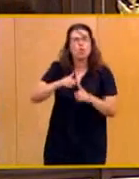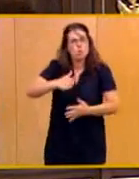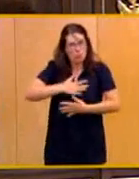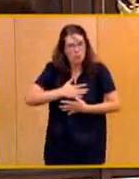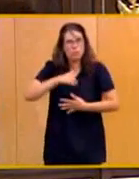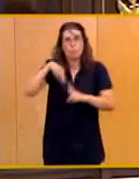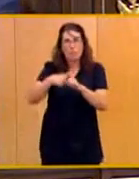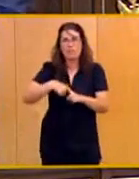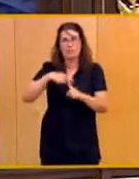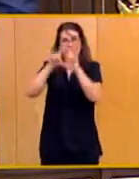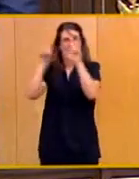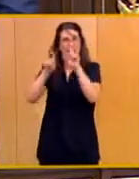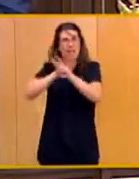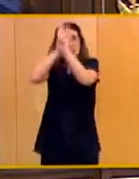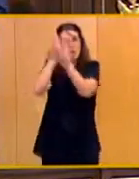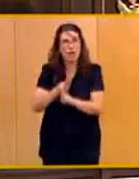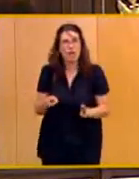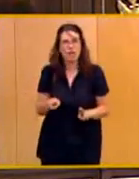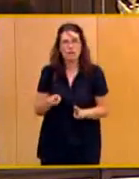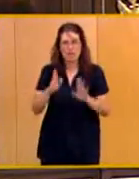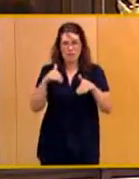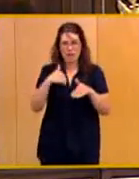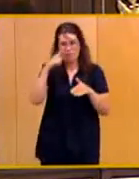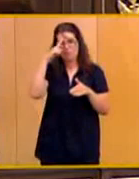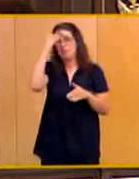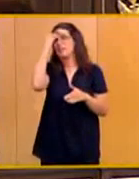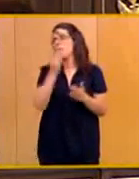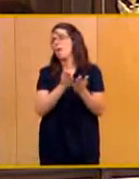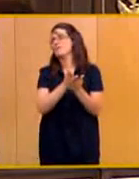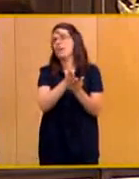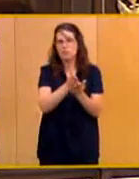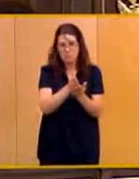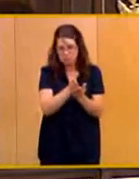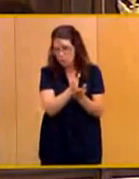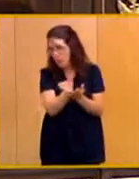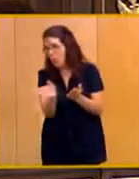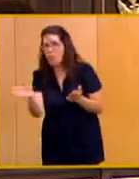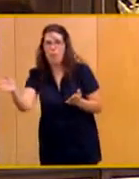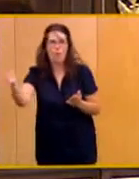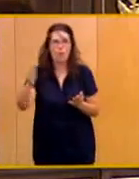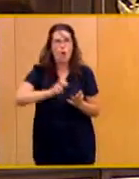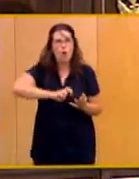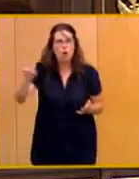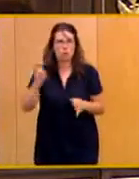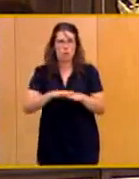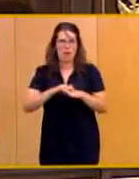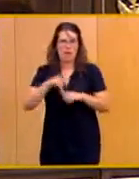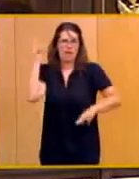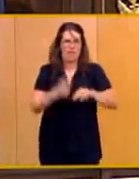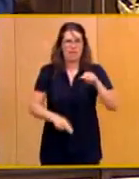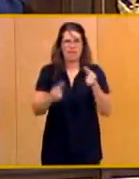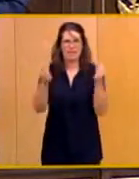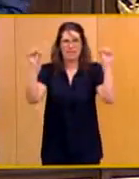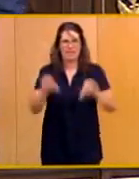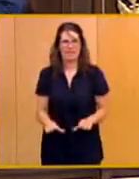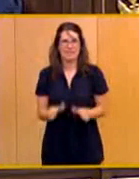han tenido que cambiar el rumbo o el énfasis en la orientación de la lucha contra la crisis.